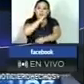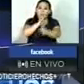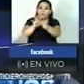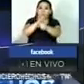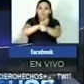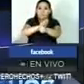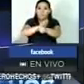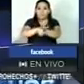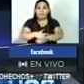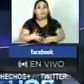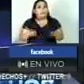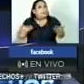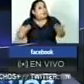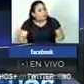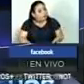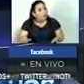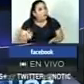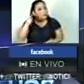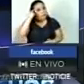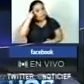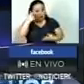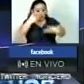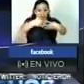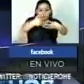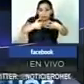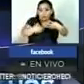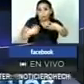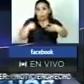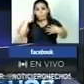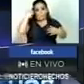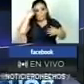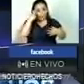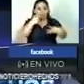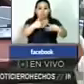-19. Aunque hay algunas condiciones para el Ejecutivo.